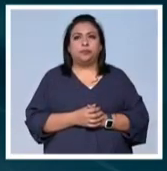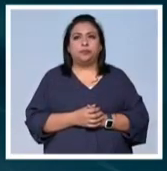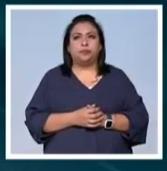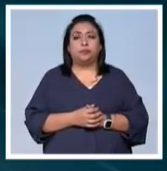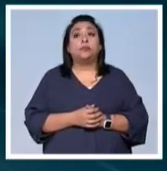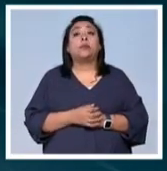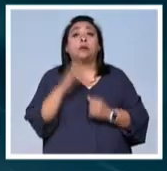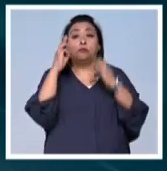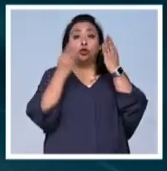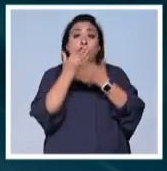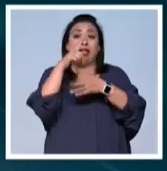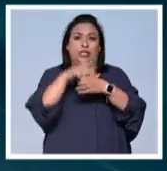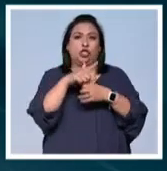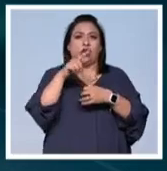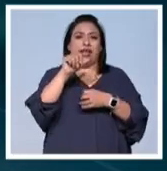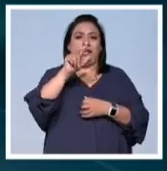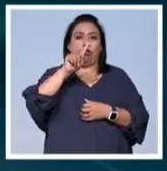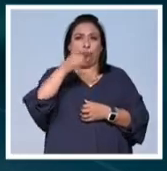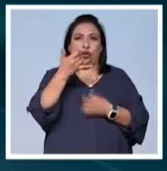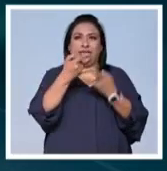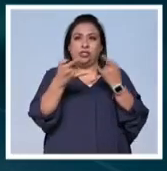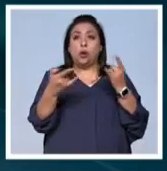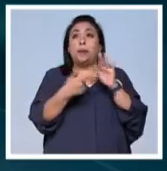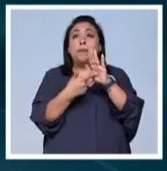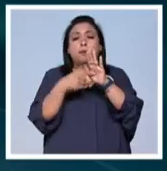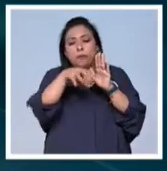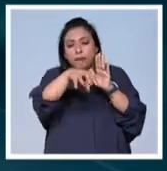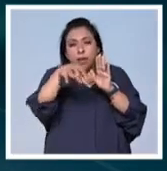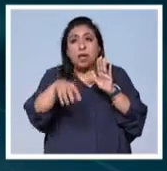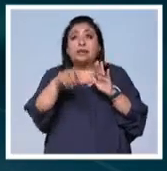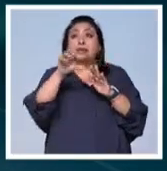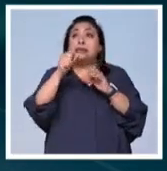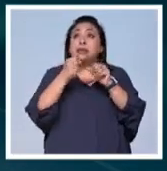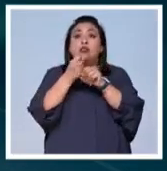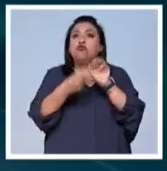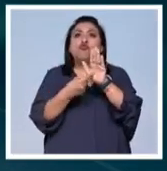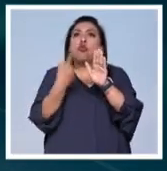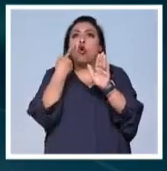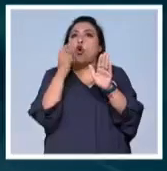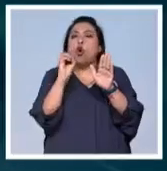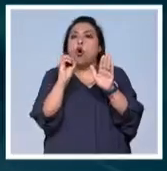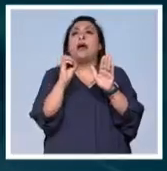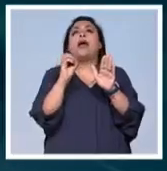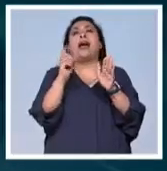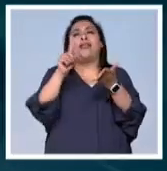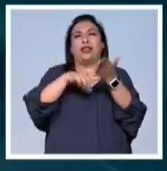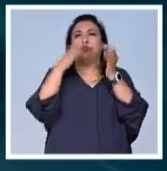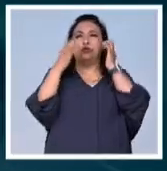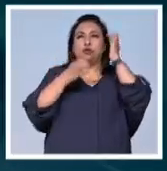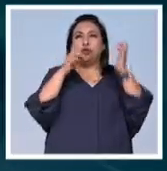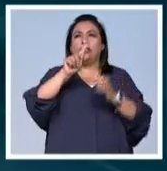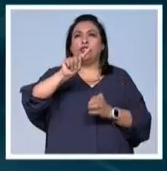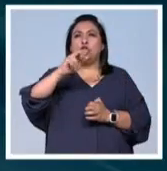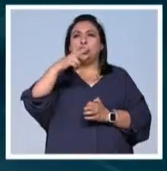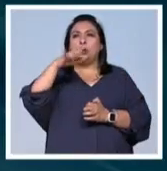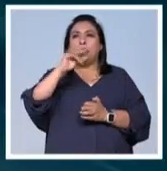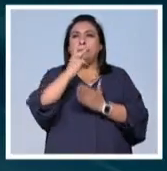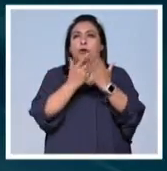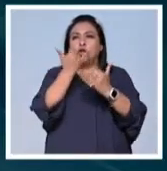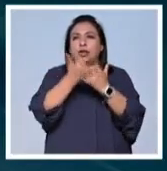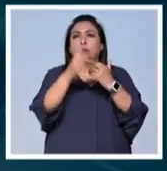el Museo Nacional de Antropología e Historia exhibe piezas que por seis décadas no han sido vistas como parte de la exposición Teotihuacán